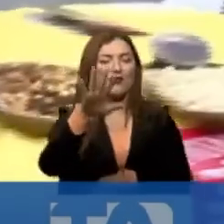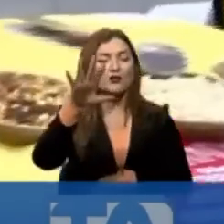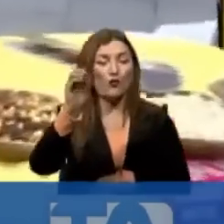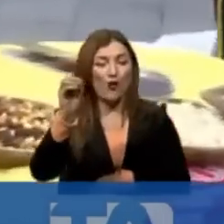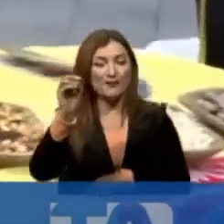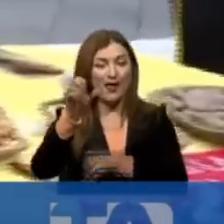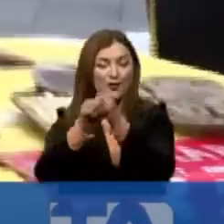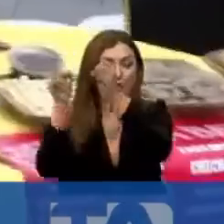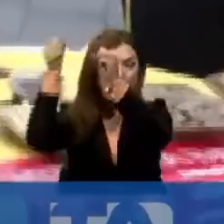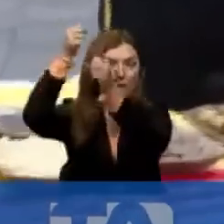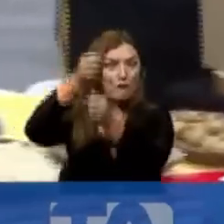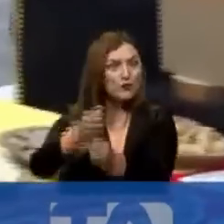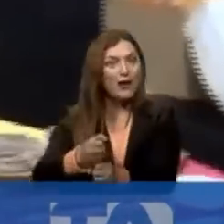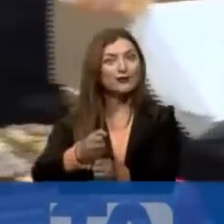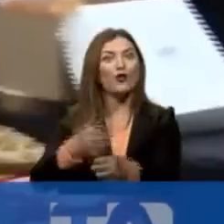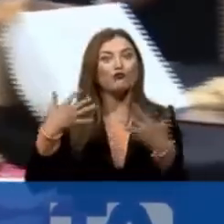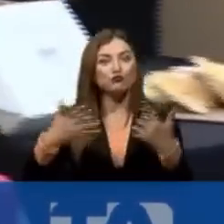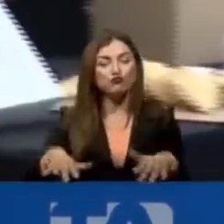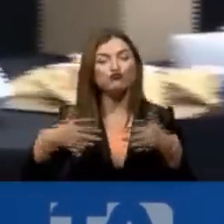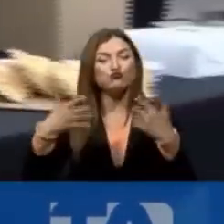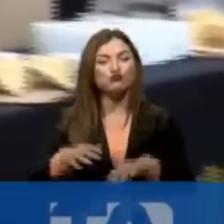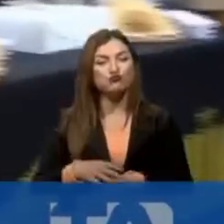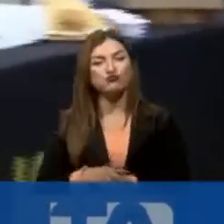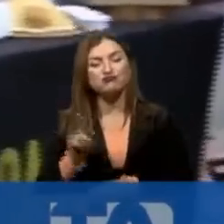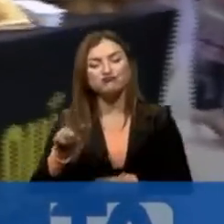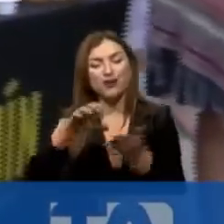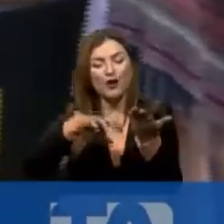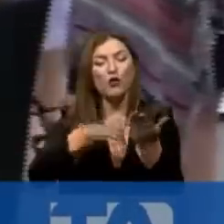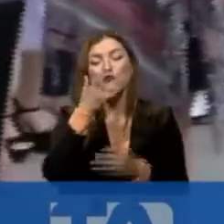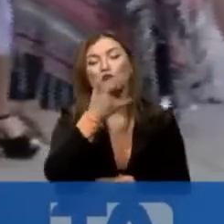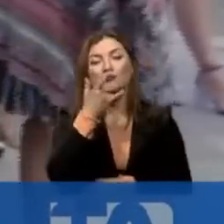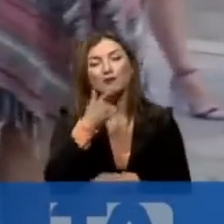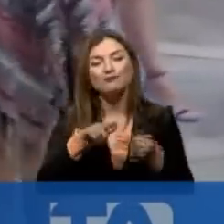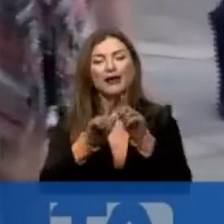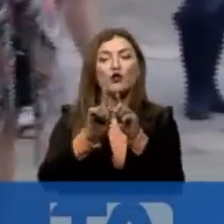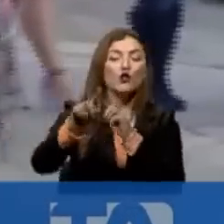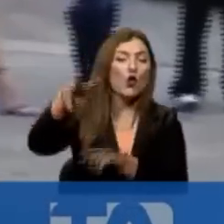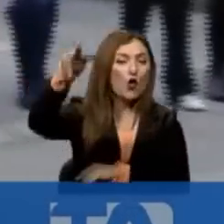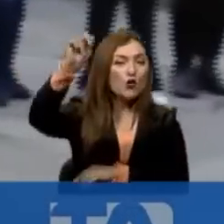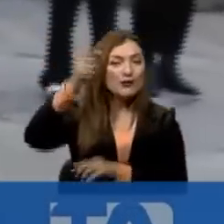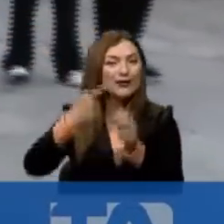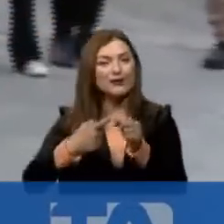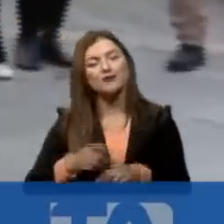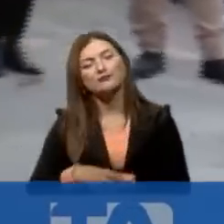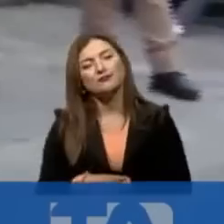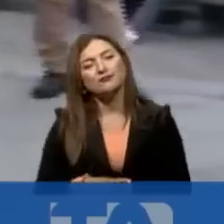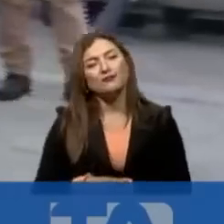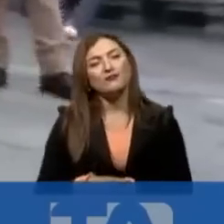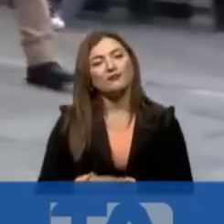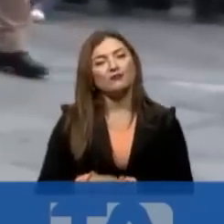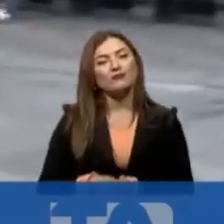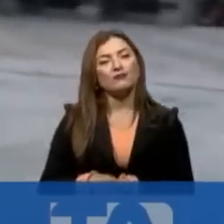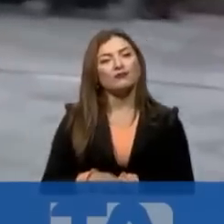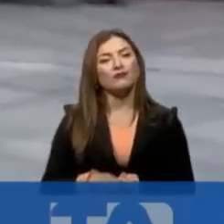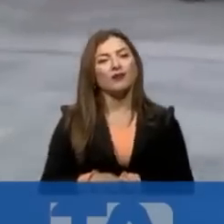450 años en realidad de fundación que celebra la parroquia de Pomasque, ubicado bien al norte de la capital. Van a haber una serie